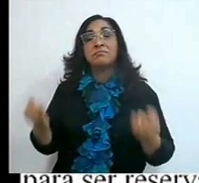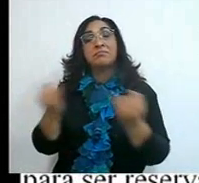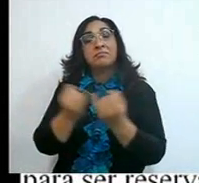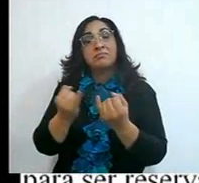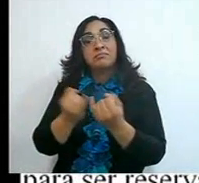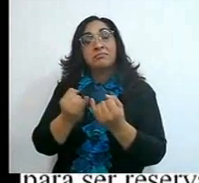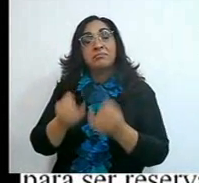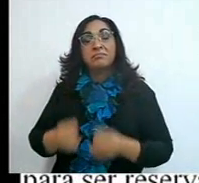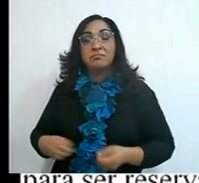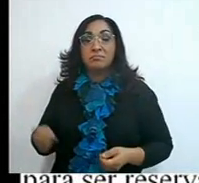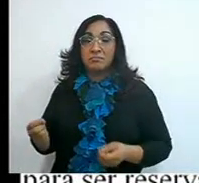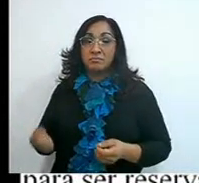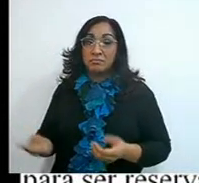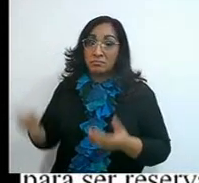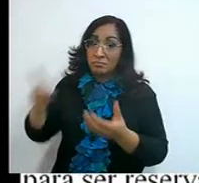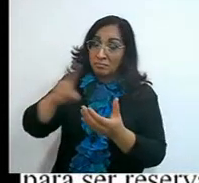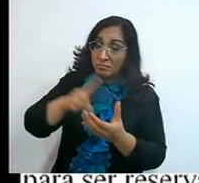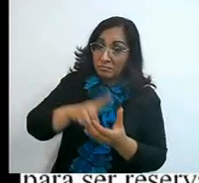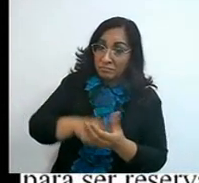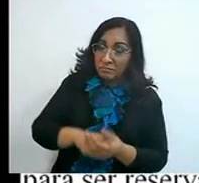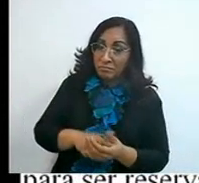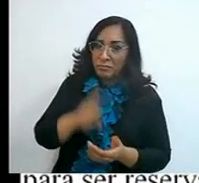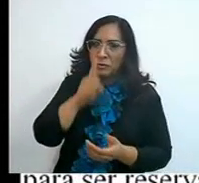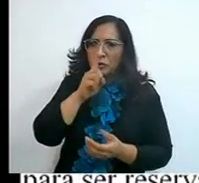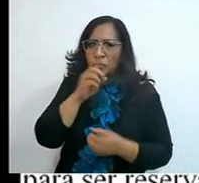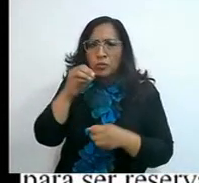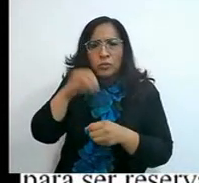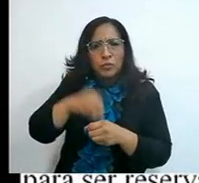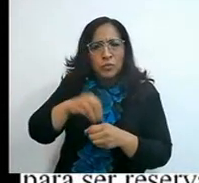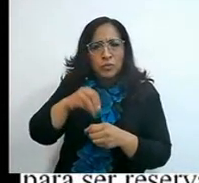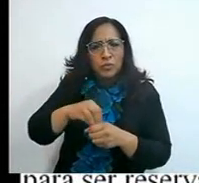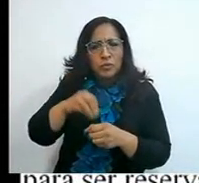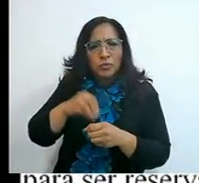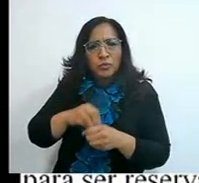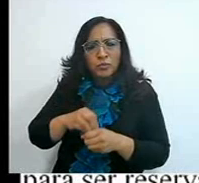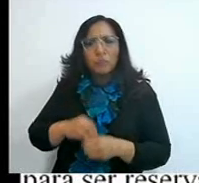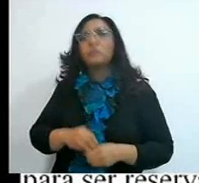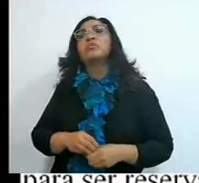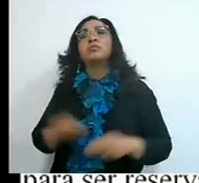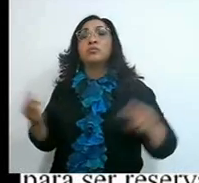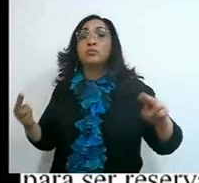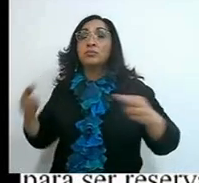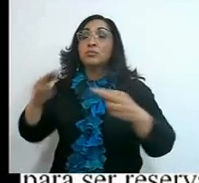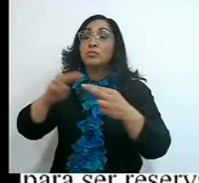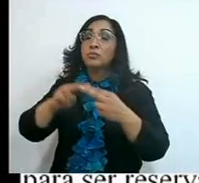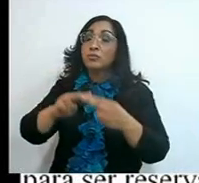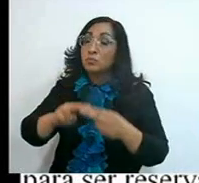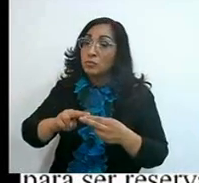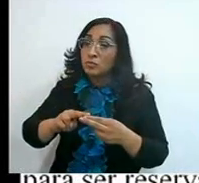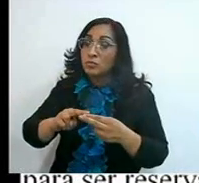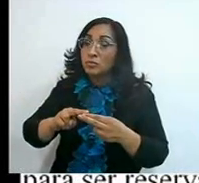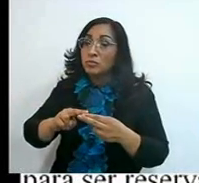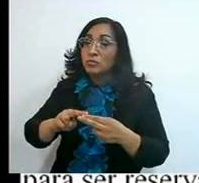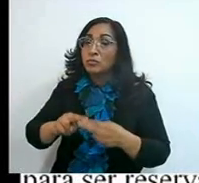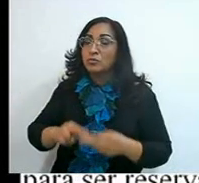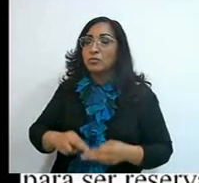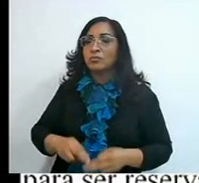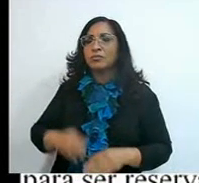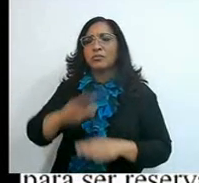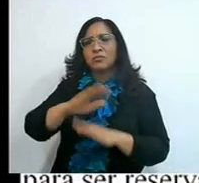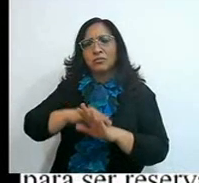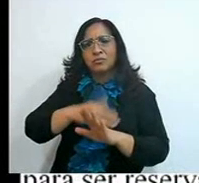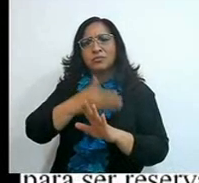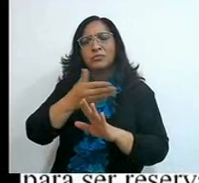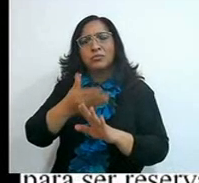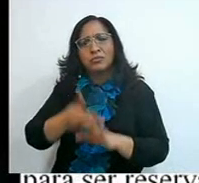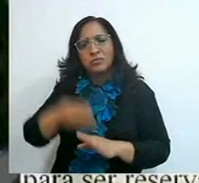maestros. Uh-huh. Que introducirán encubiertamente herejías destructoras. Fíjense,